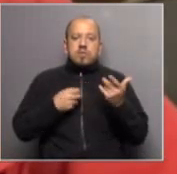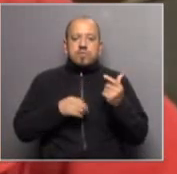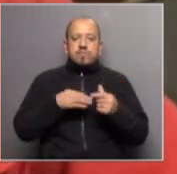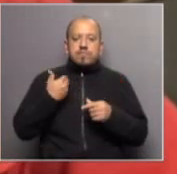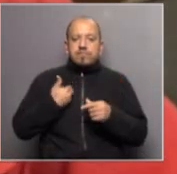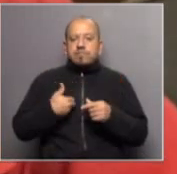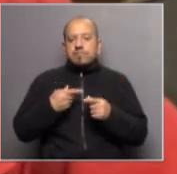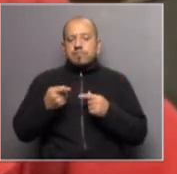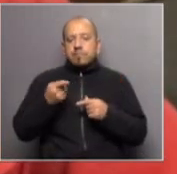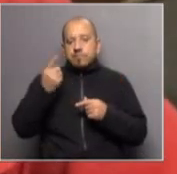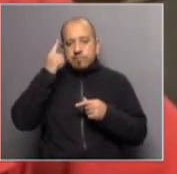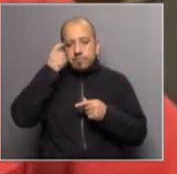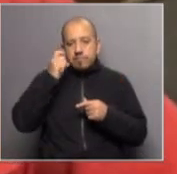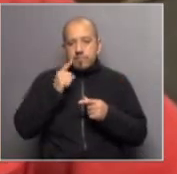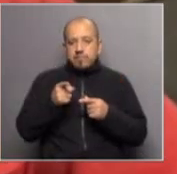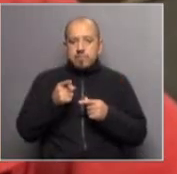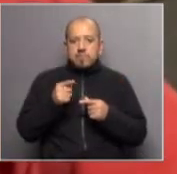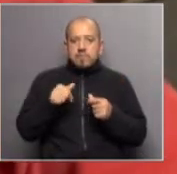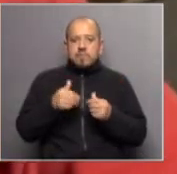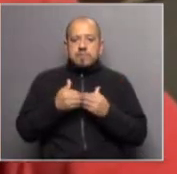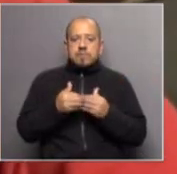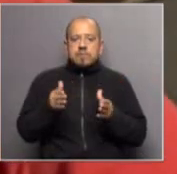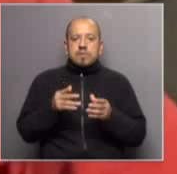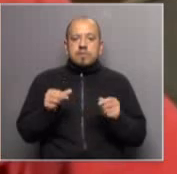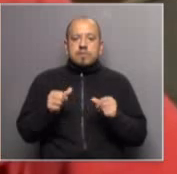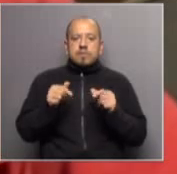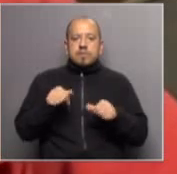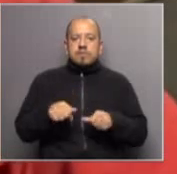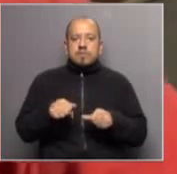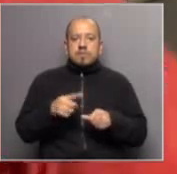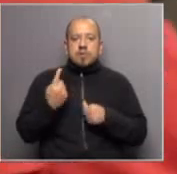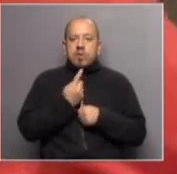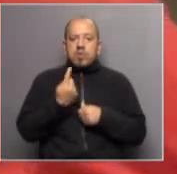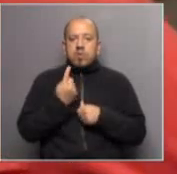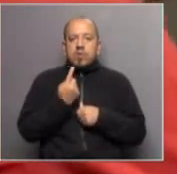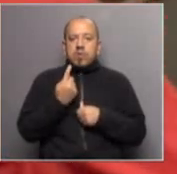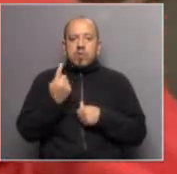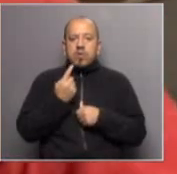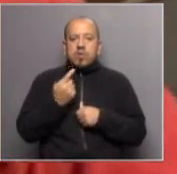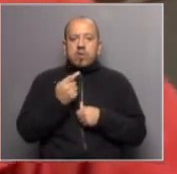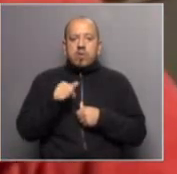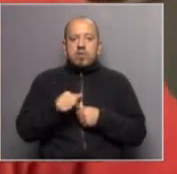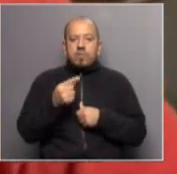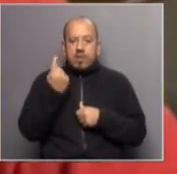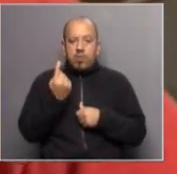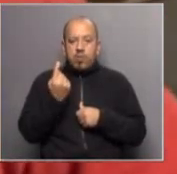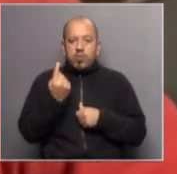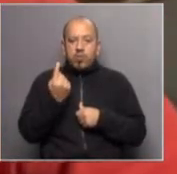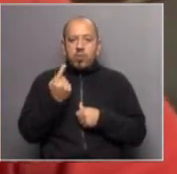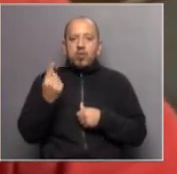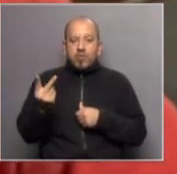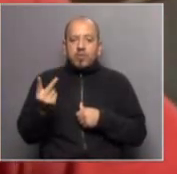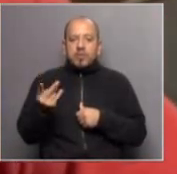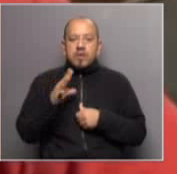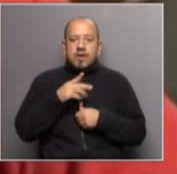extrañando mucho tocar. De hecho, el otro día se me ocurrió que voy a empezar a hacer en este lugar shows individuales porque tengo aforo para uno o dos. Está muy